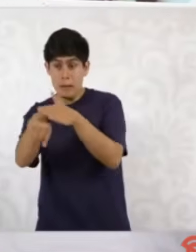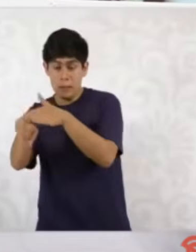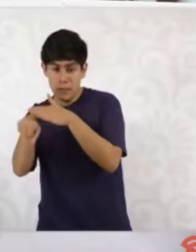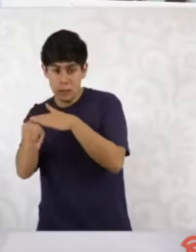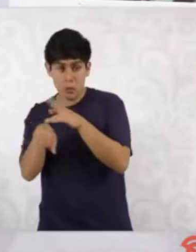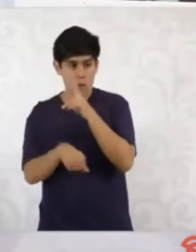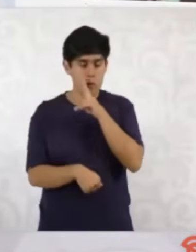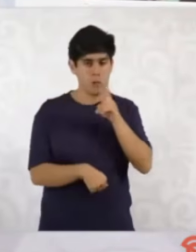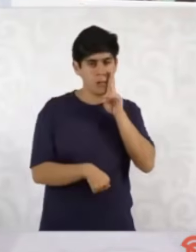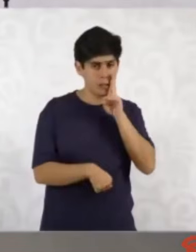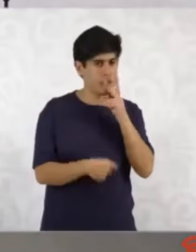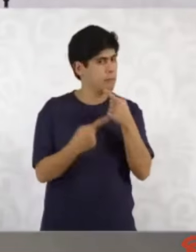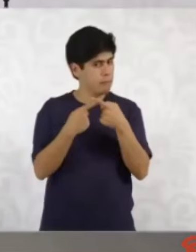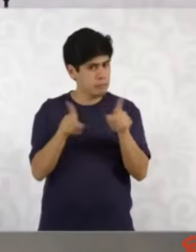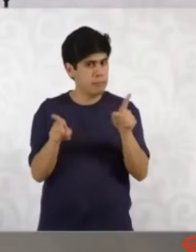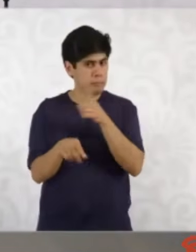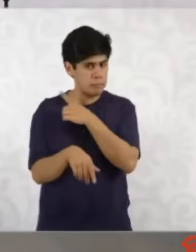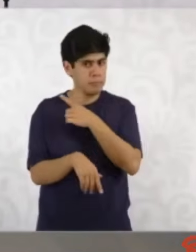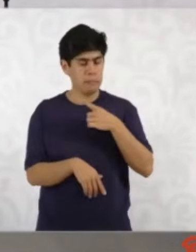de engaño.